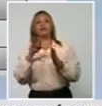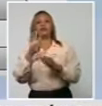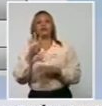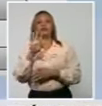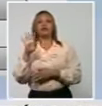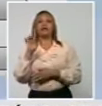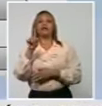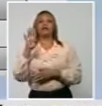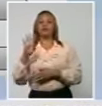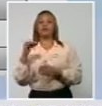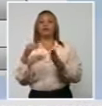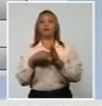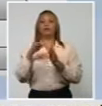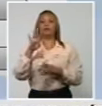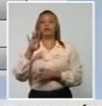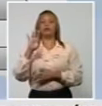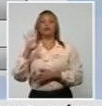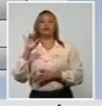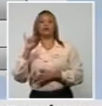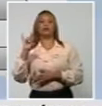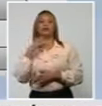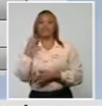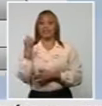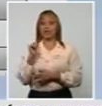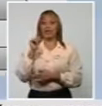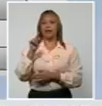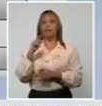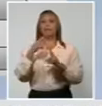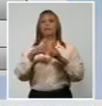314.499 muestras y de ellas han resultado positivas